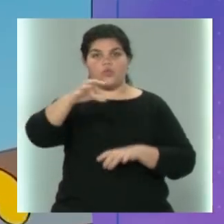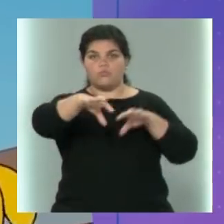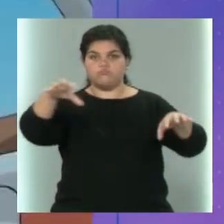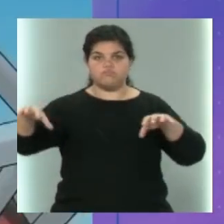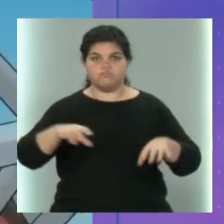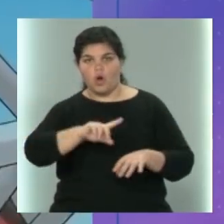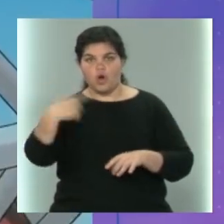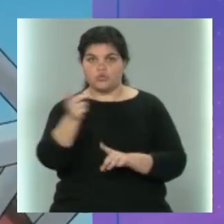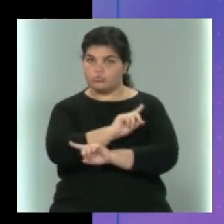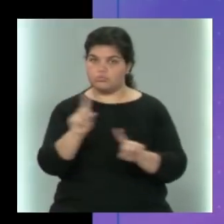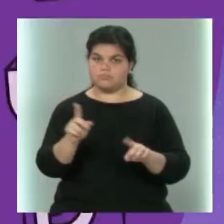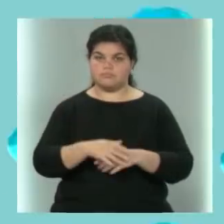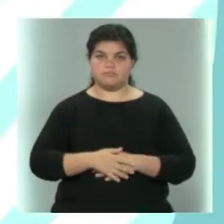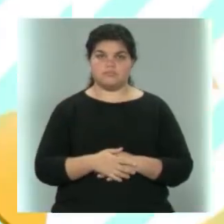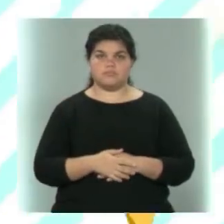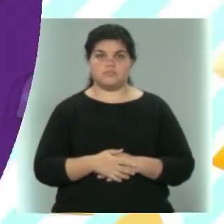ciudades.